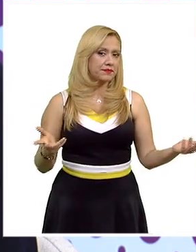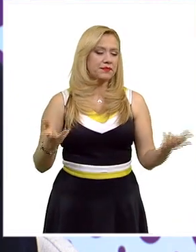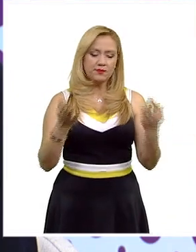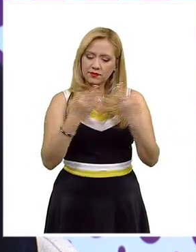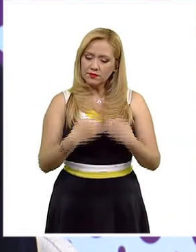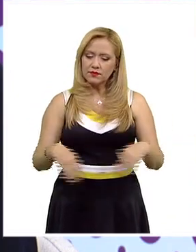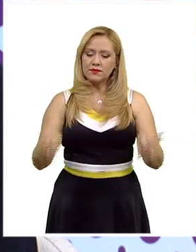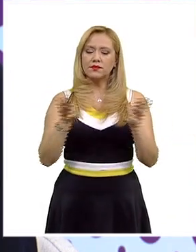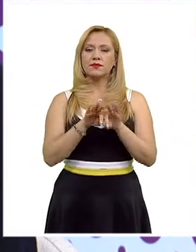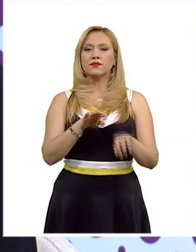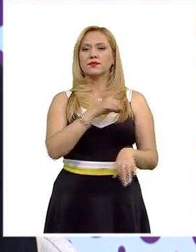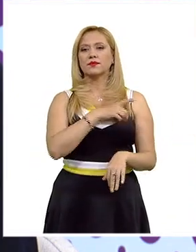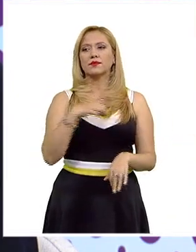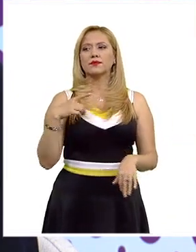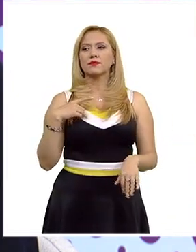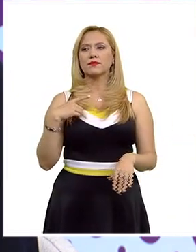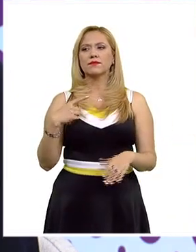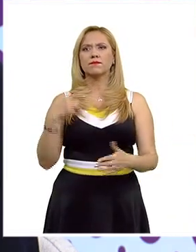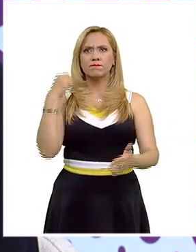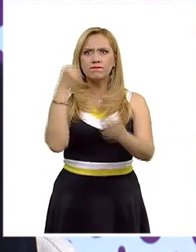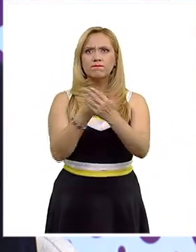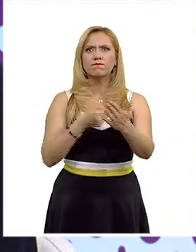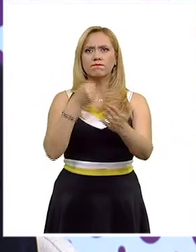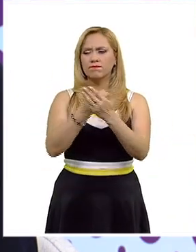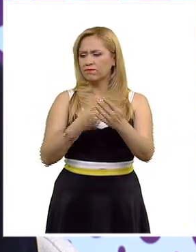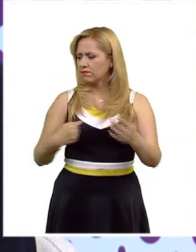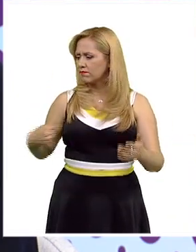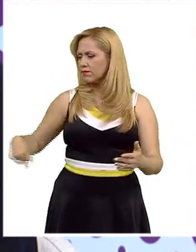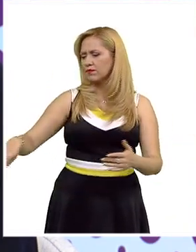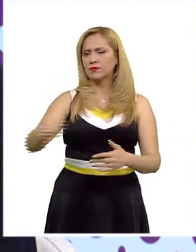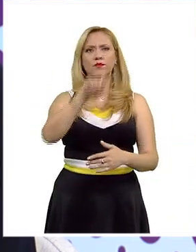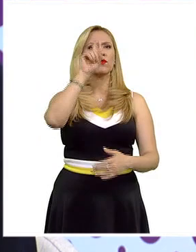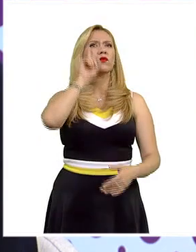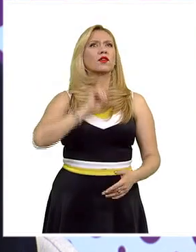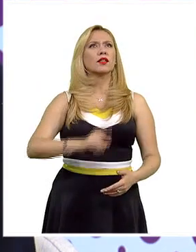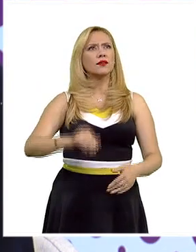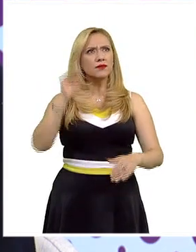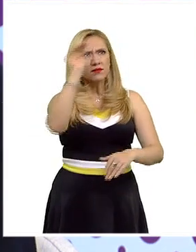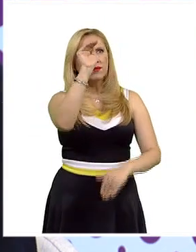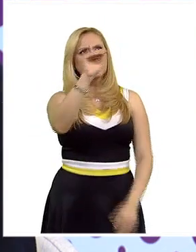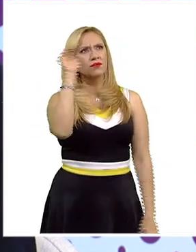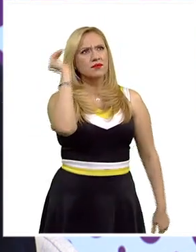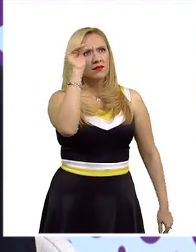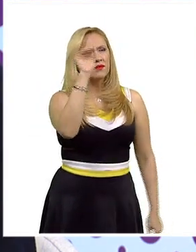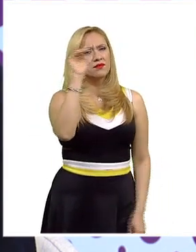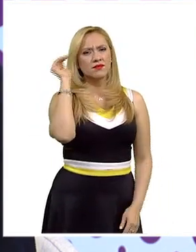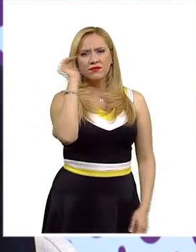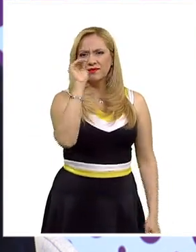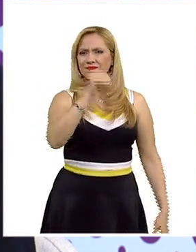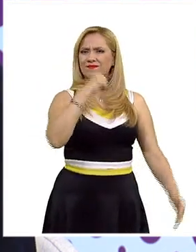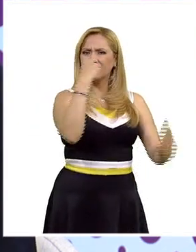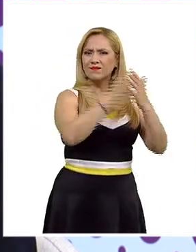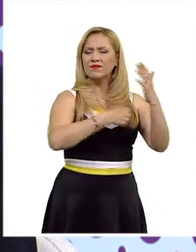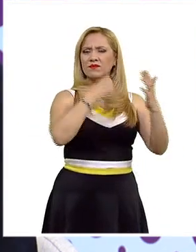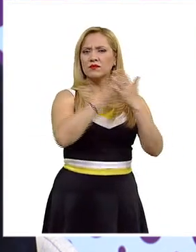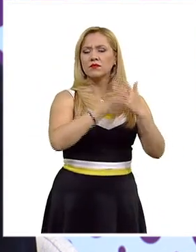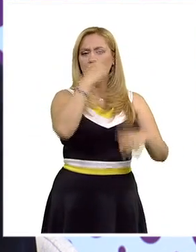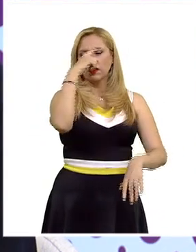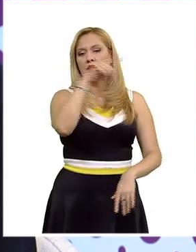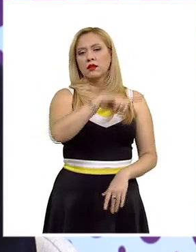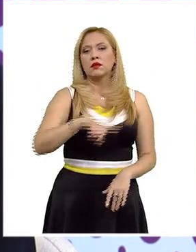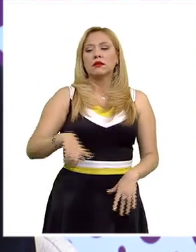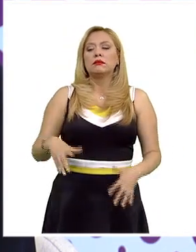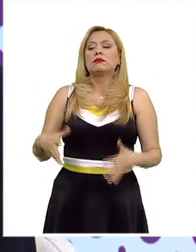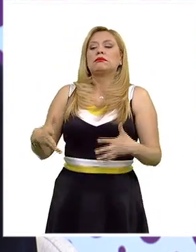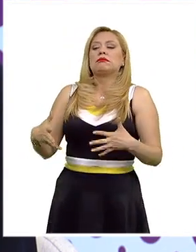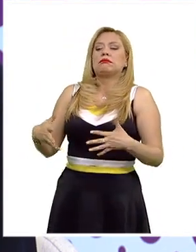importante que haya exigencias de parte de nosotras como ciudadanas y ciudadanos para que el Estado tome la